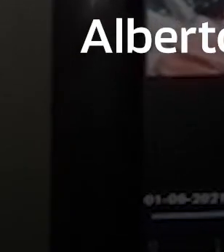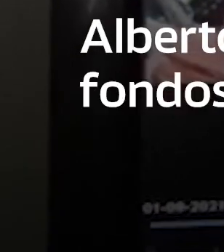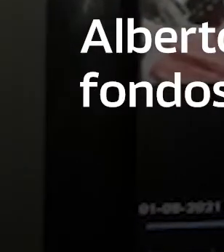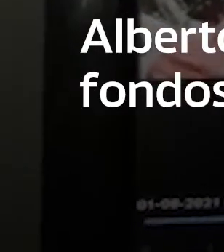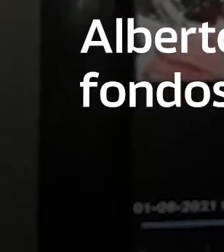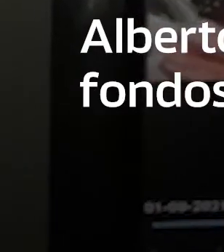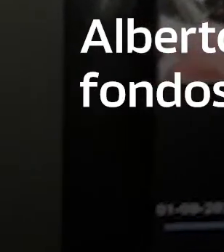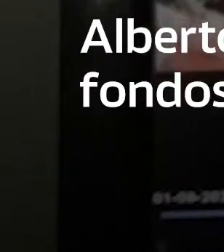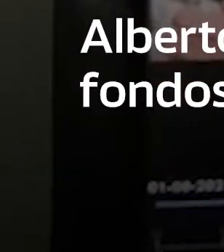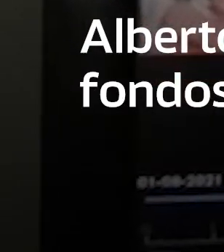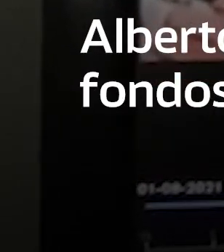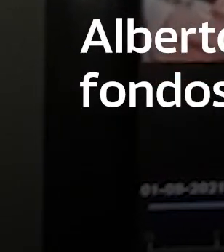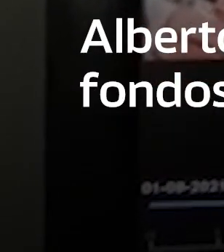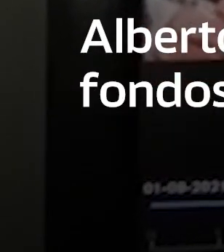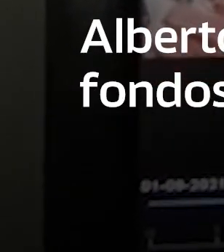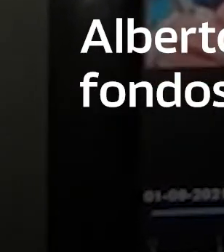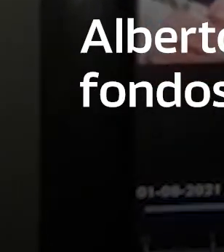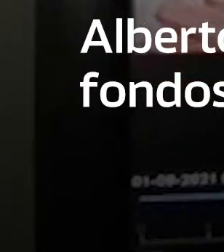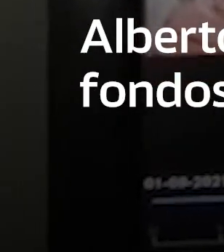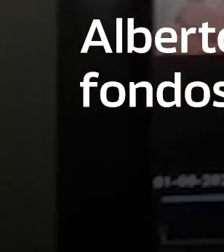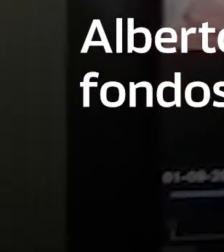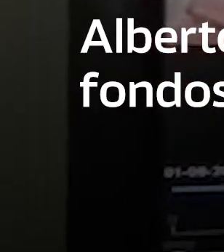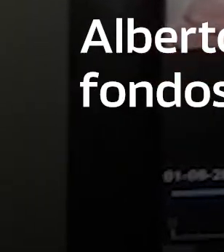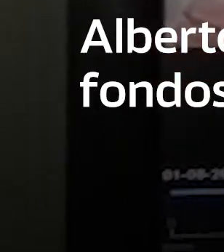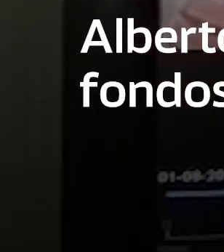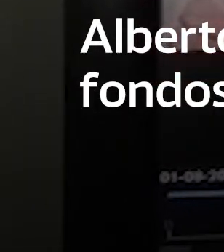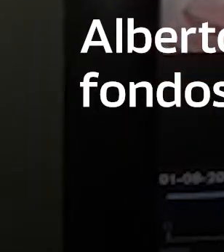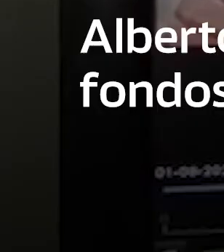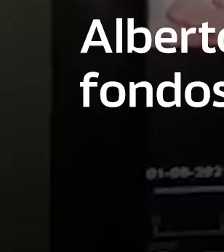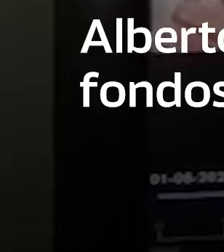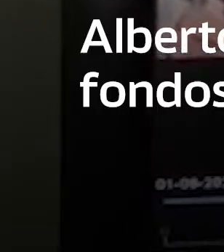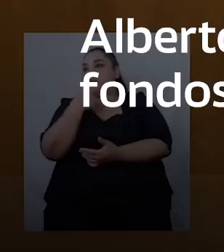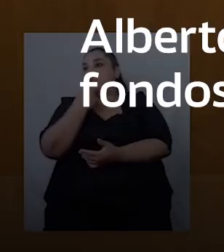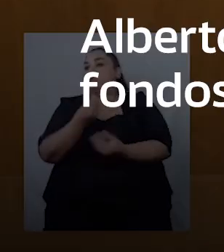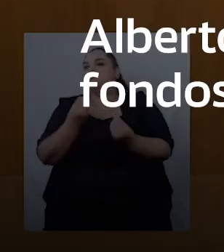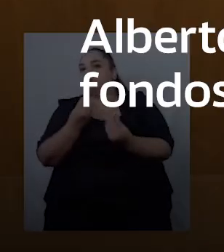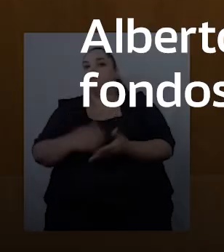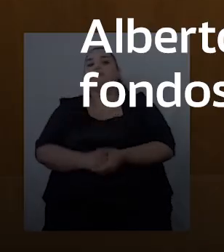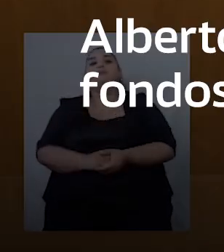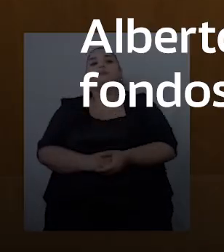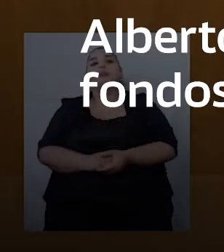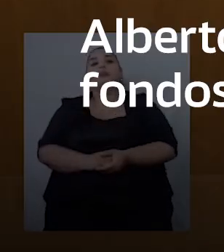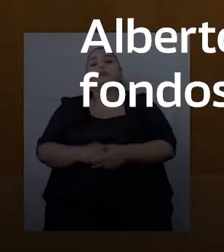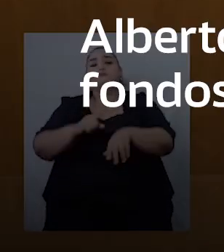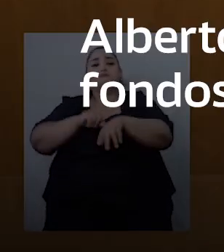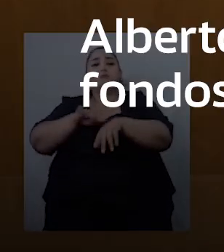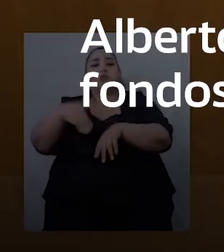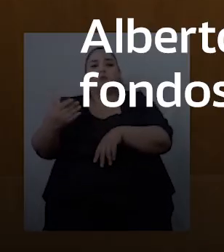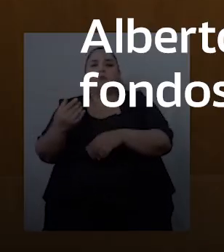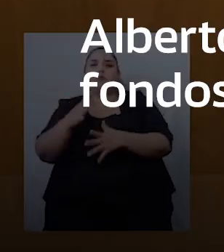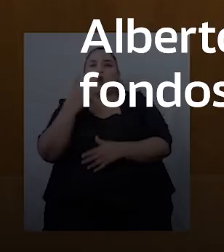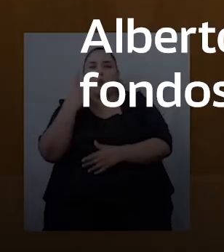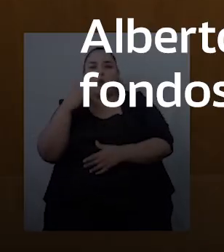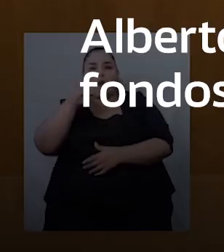averigua ya qué pasó el ratito me llamó me dijo yo hablé con sergio para esto ya era como la una de la mañana